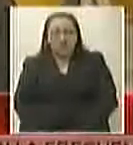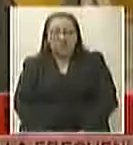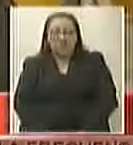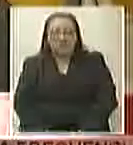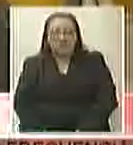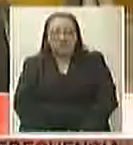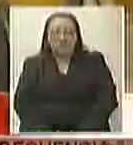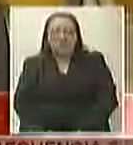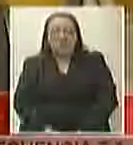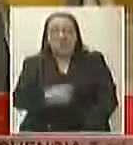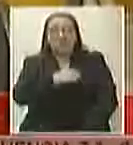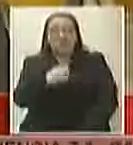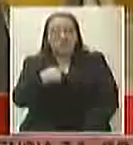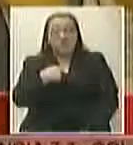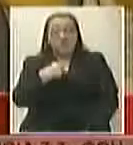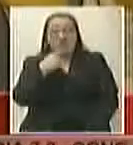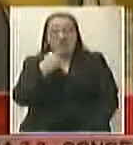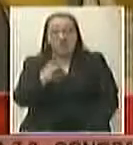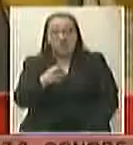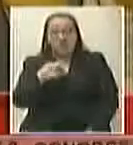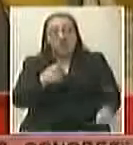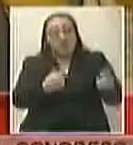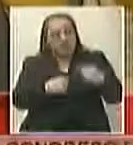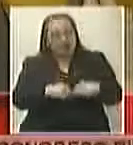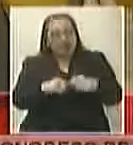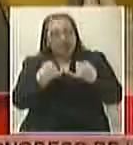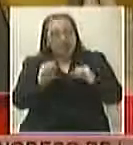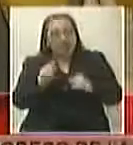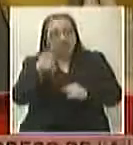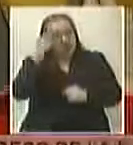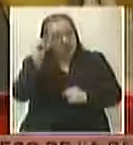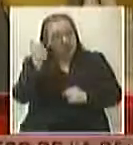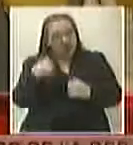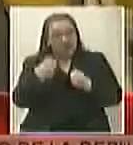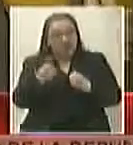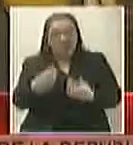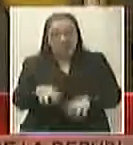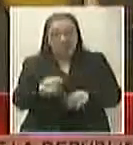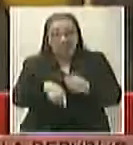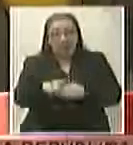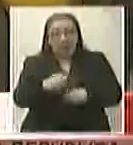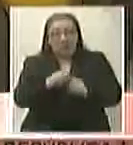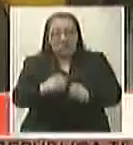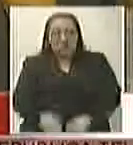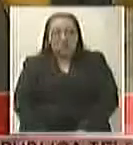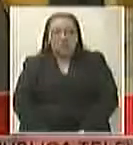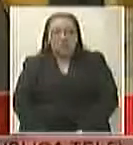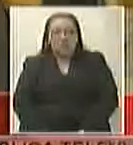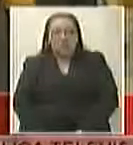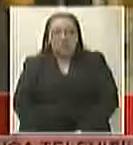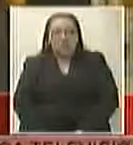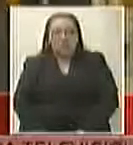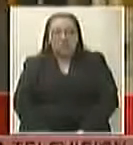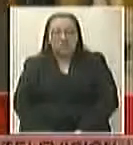Salas ha mandado un oficio a la presidencia del Congreso solicitando venir al pleno a informar esto. ¿Usted cree que eso se debe dar ya en los próximos días? Bueno, más allá